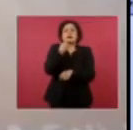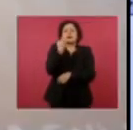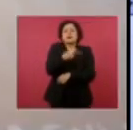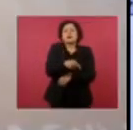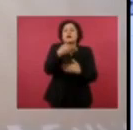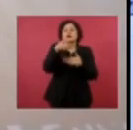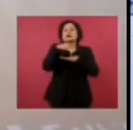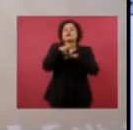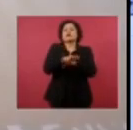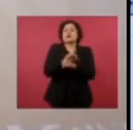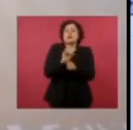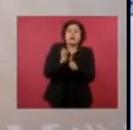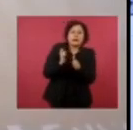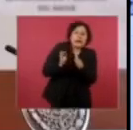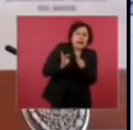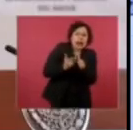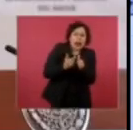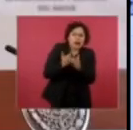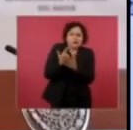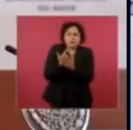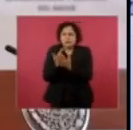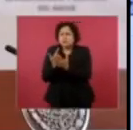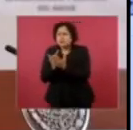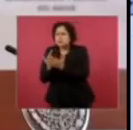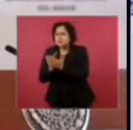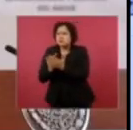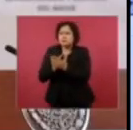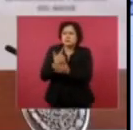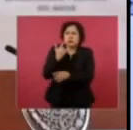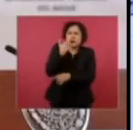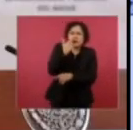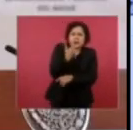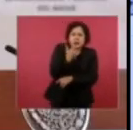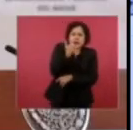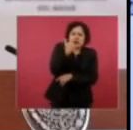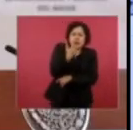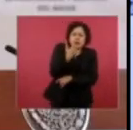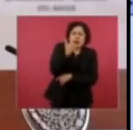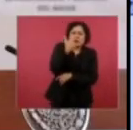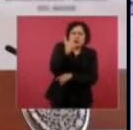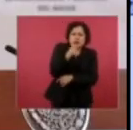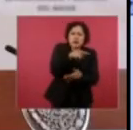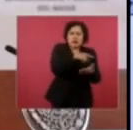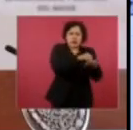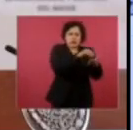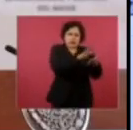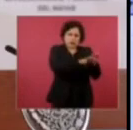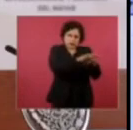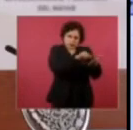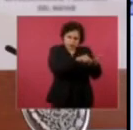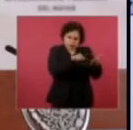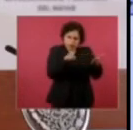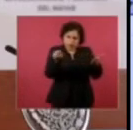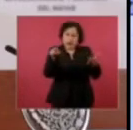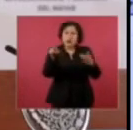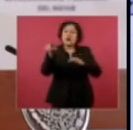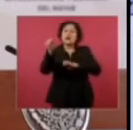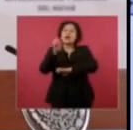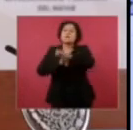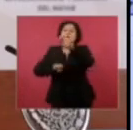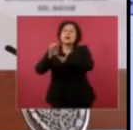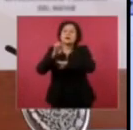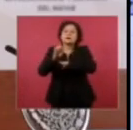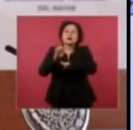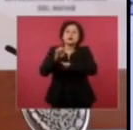para esta Denis Dresser Oye también está metido Lorenzo Lorenzo